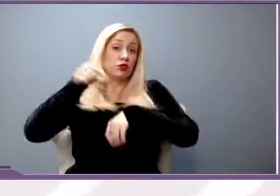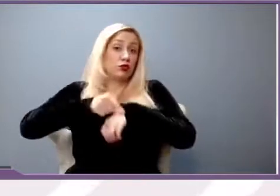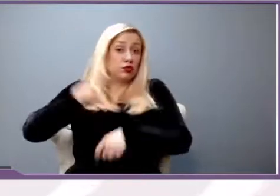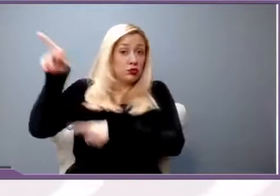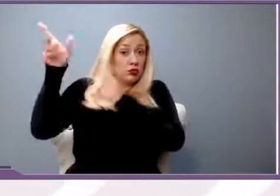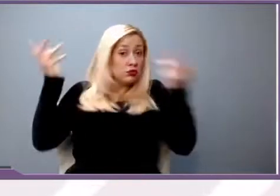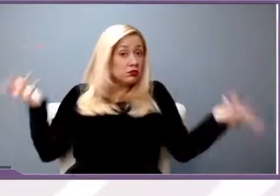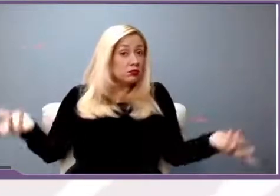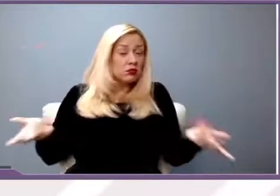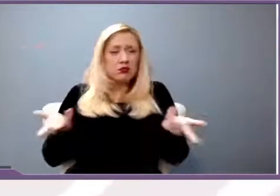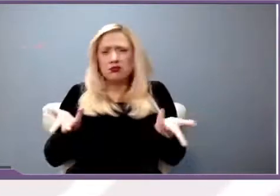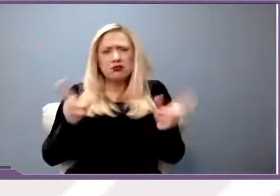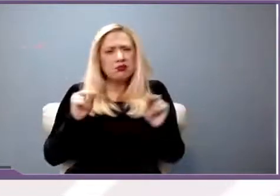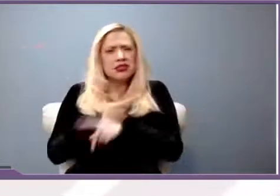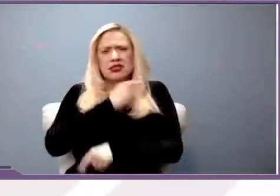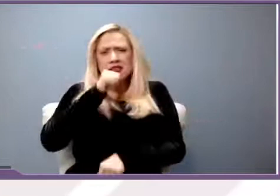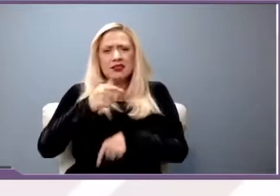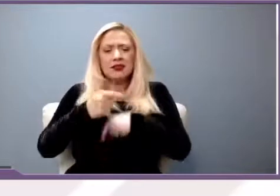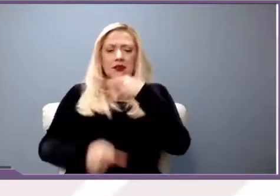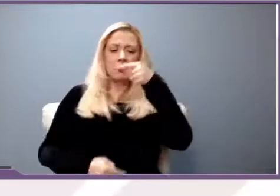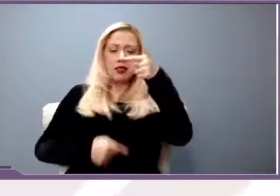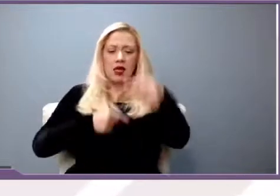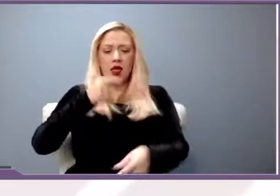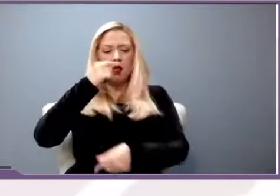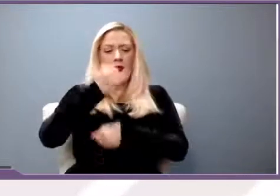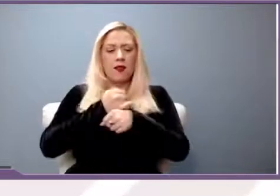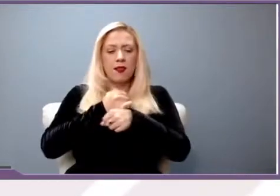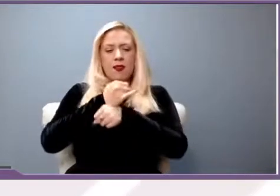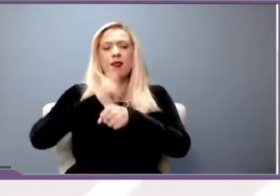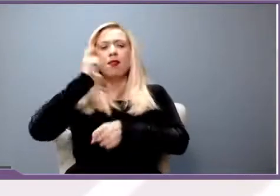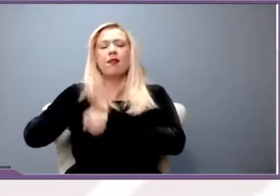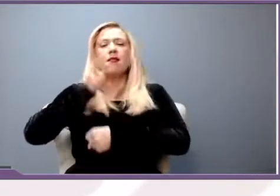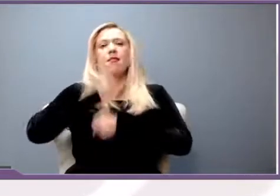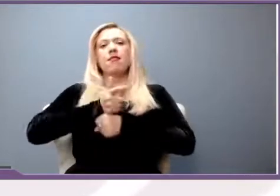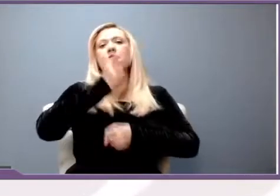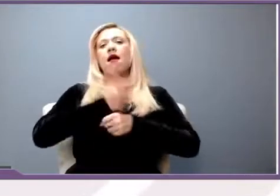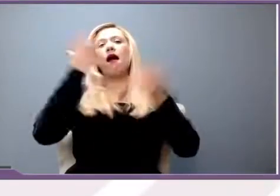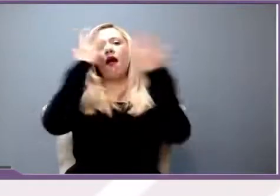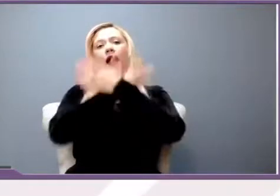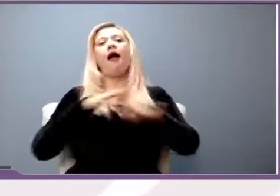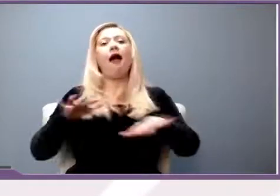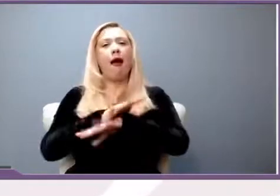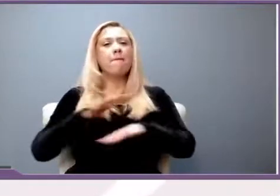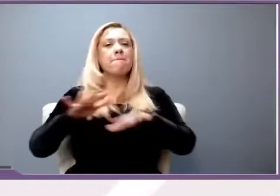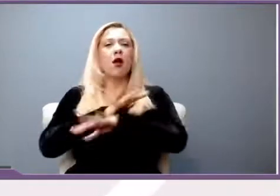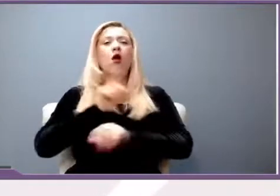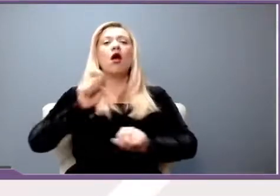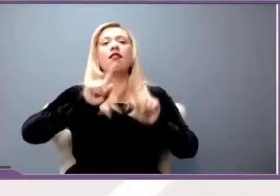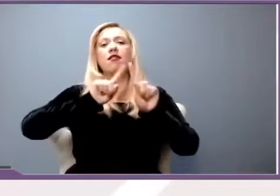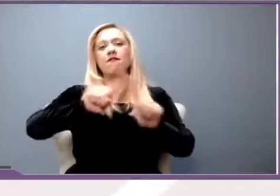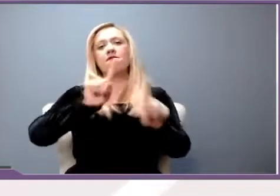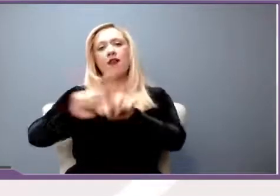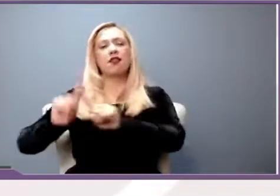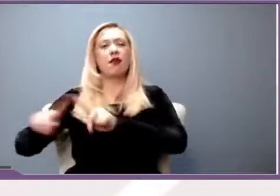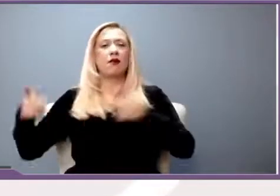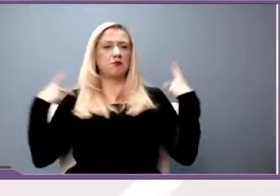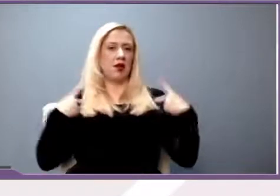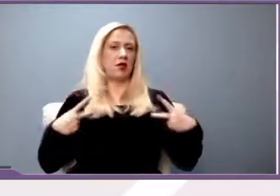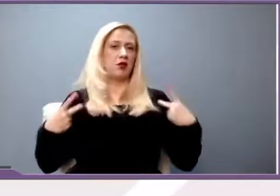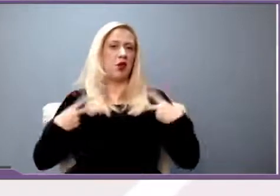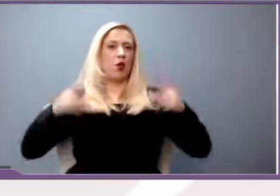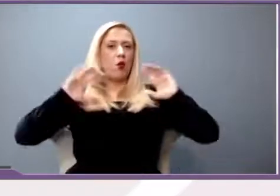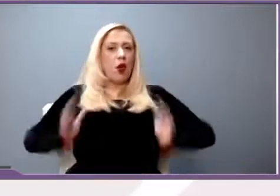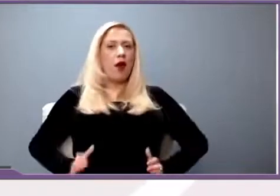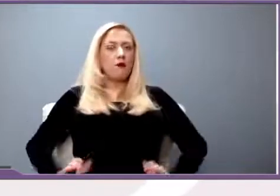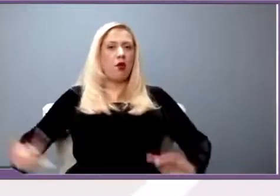después a modificar estas ideas, ¿no? Y reconocer la diversidad, en este caso la diversidad corporal.